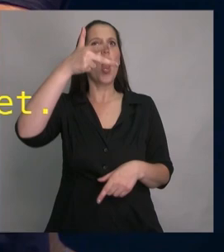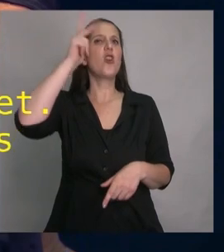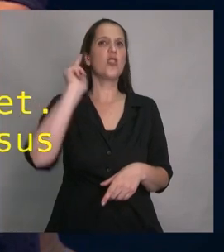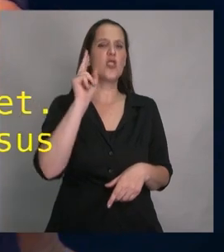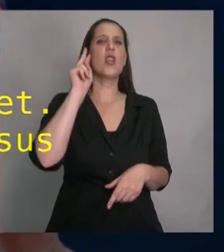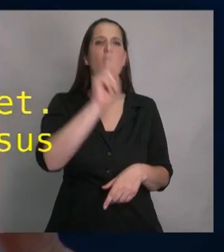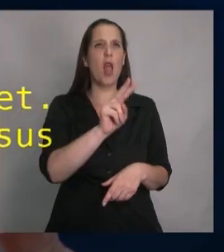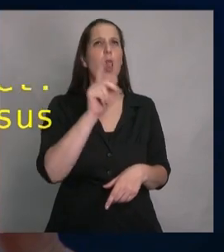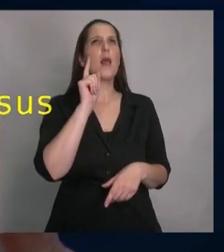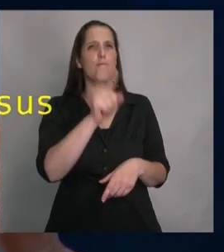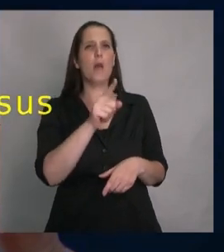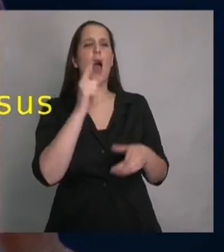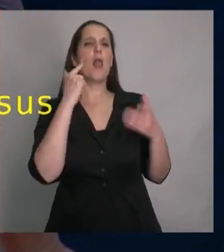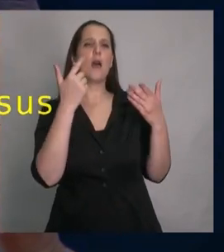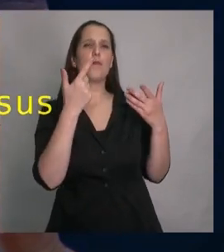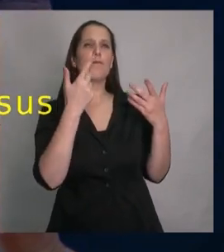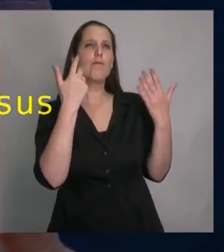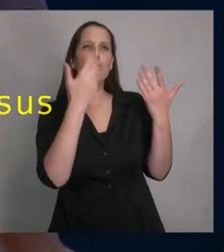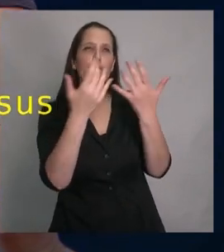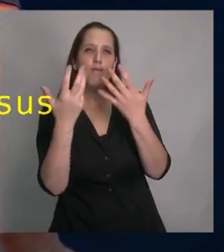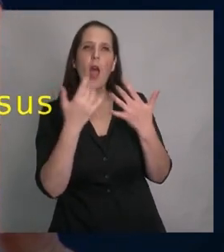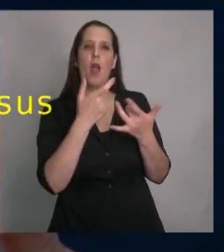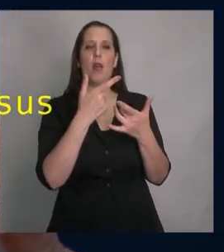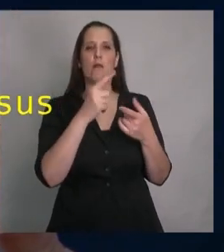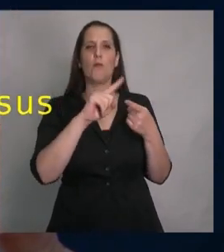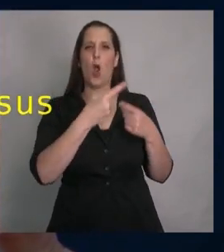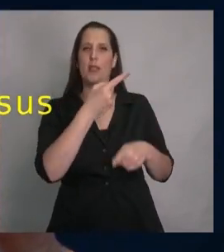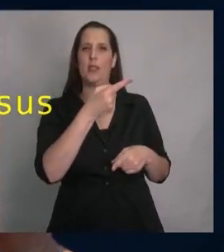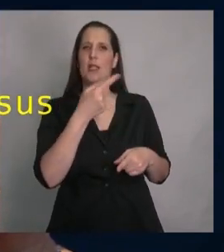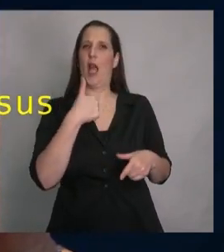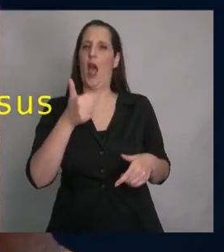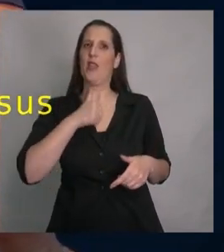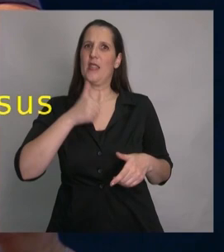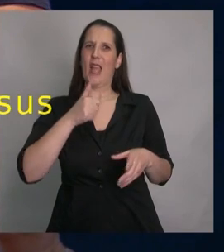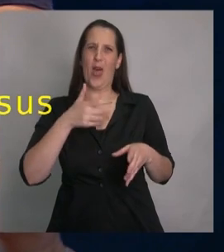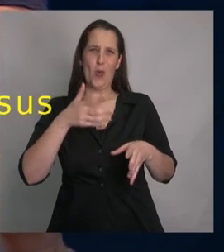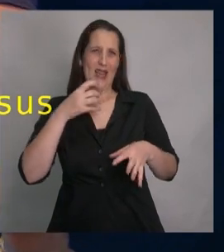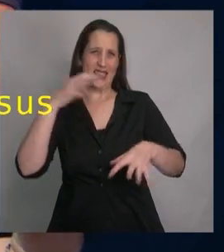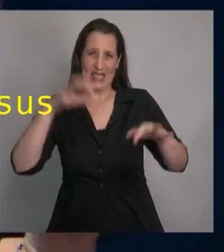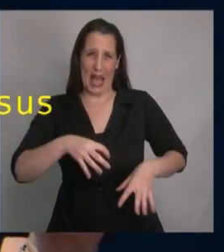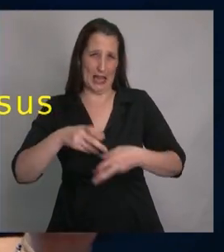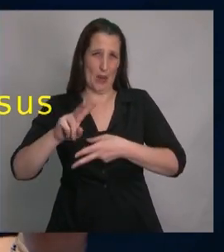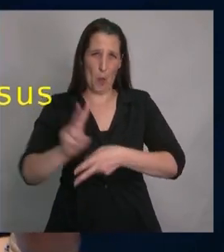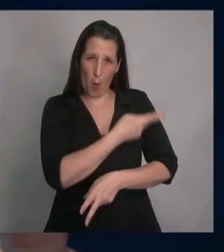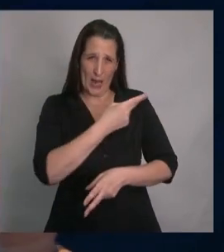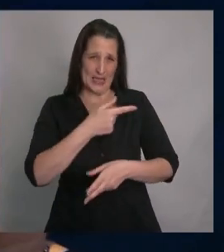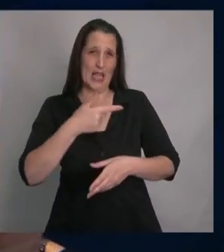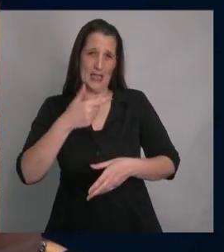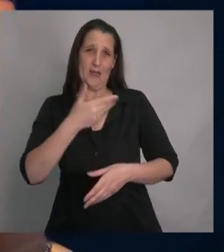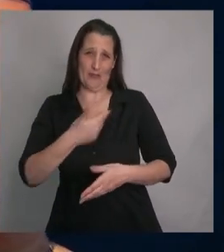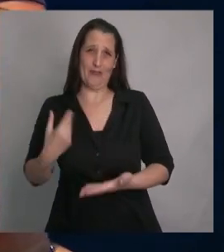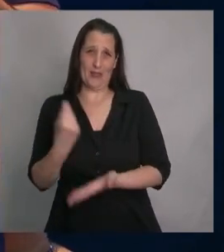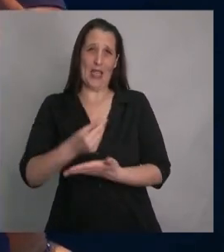No ficaran escandalizados con la dictadura sanguinaria de Pinochet. O ministro de Salvador Allende,